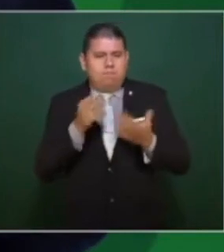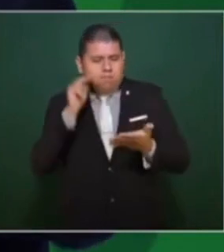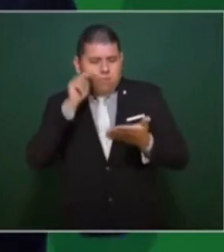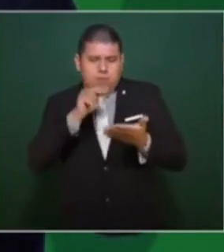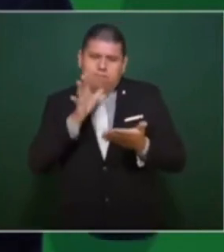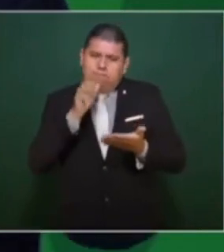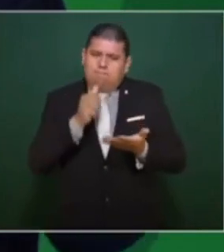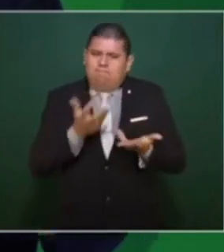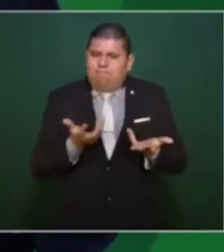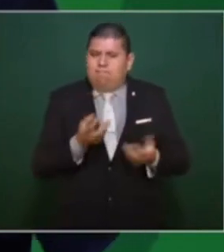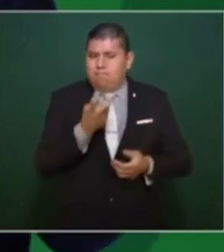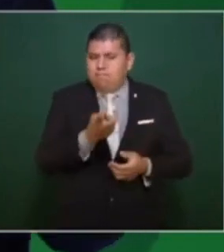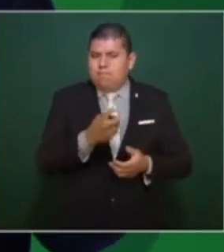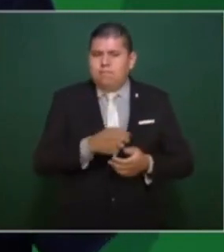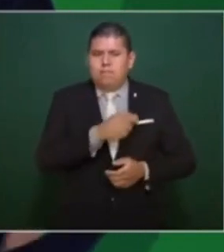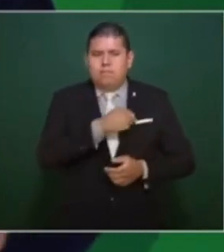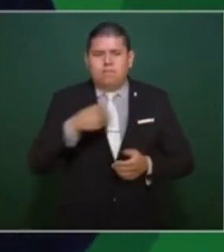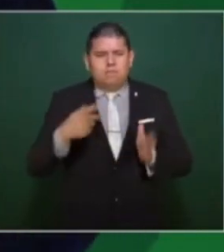Todavía